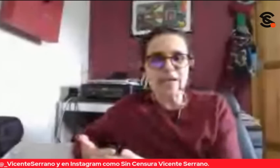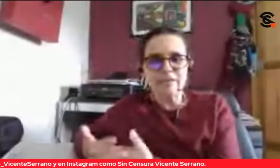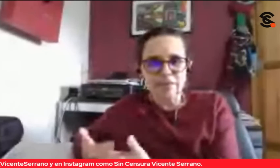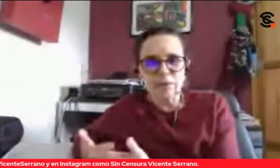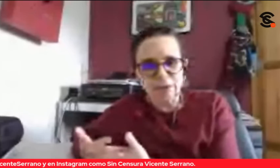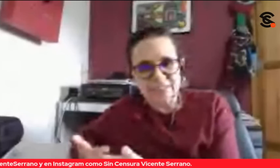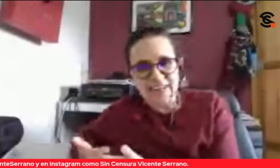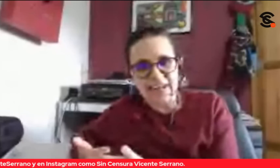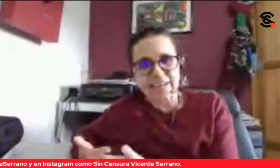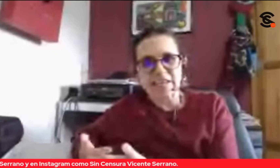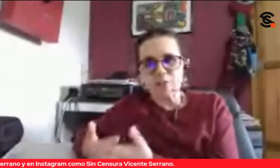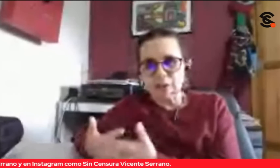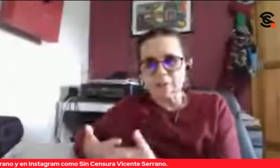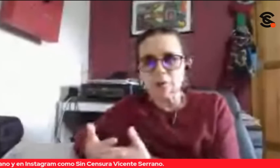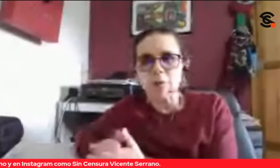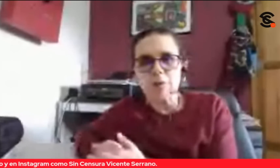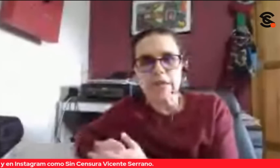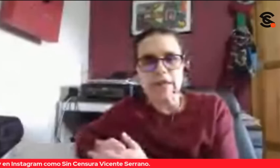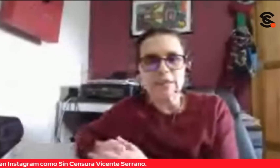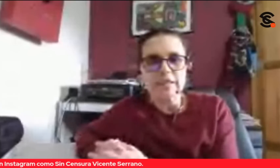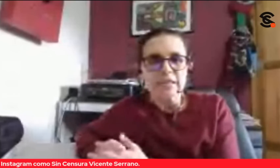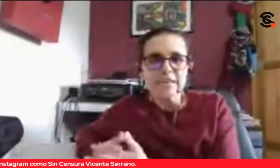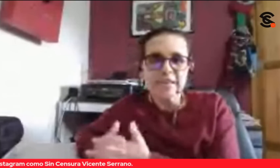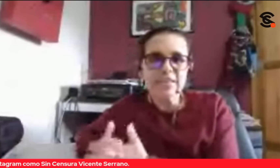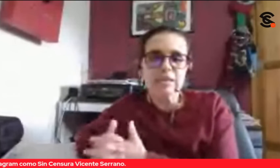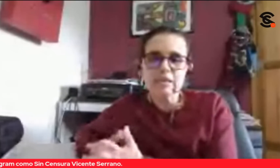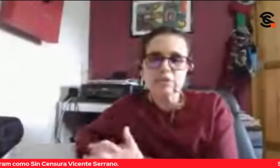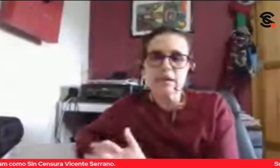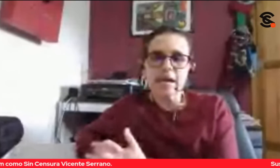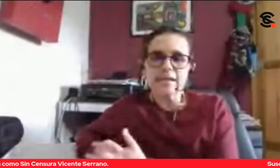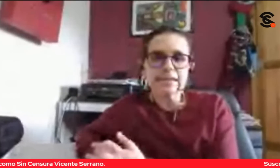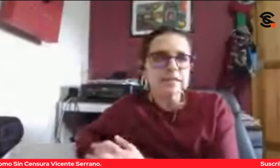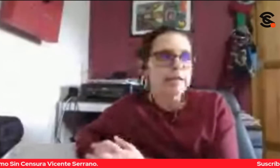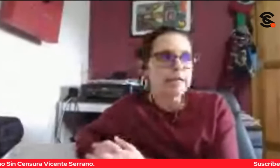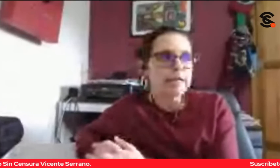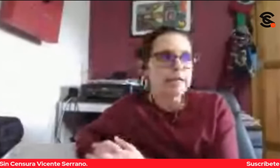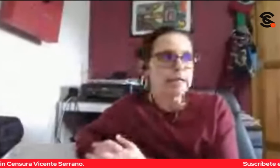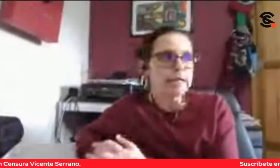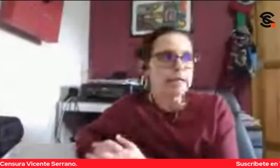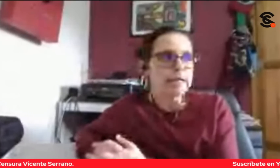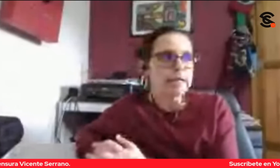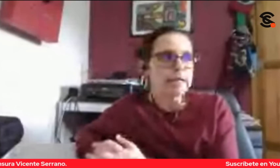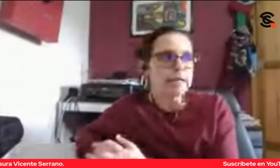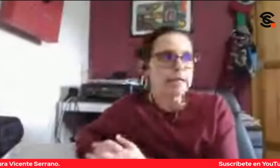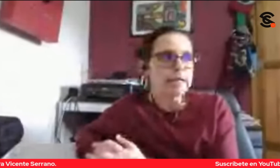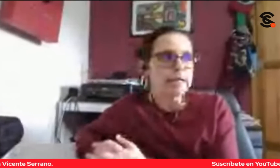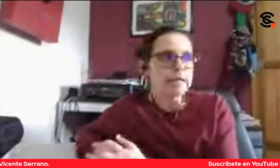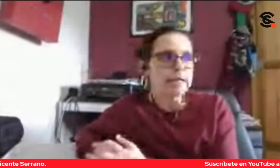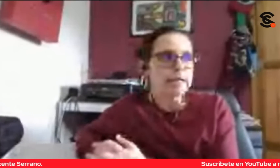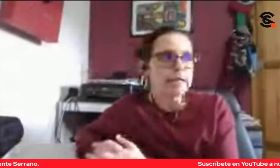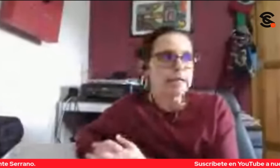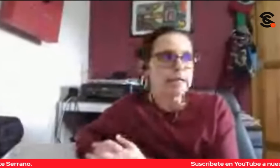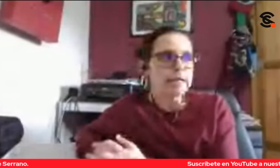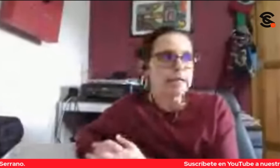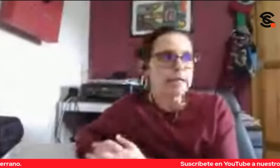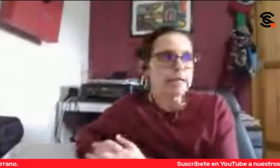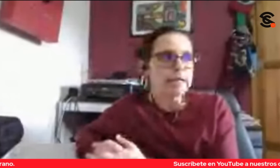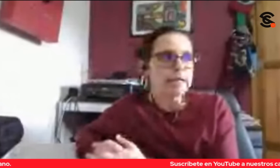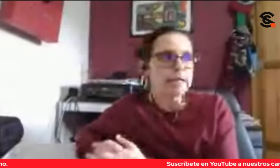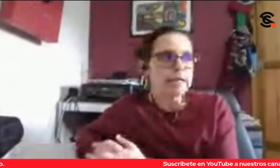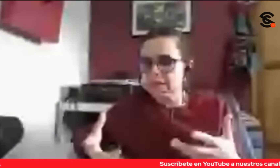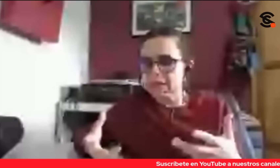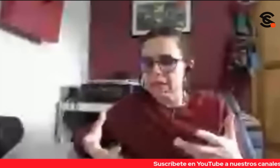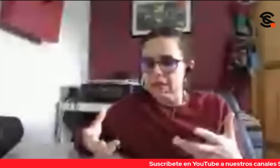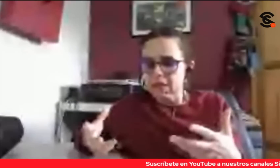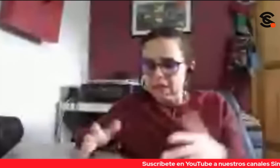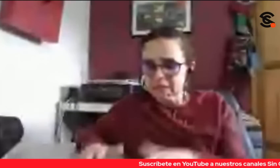la de comunicar, digo, desde la caricatura, pero comunicar. O sea, a ti qué te mueve, pues, a